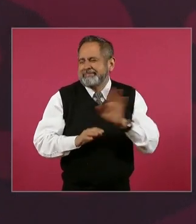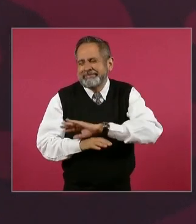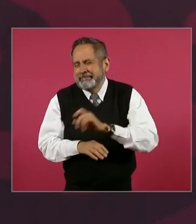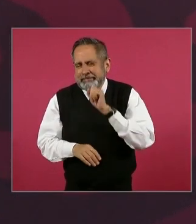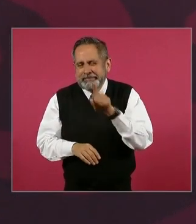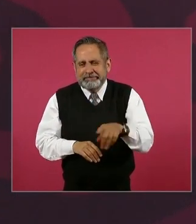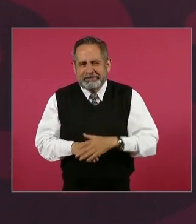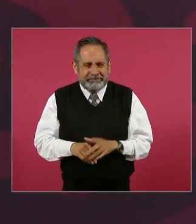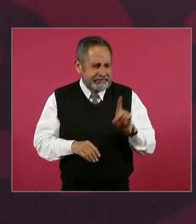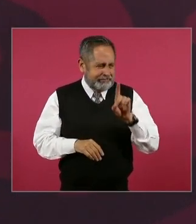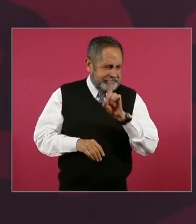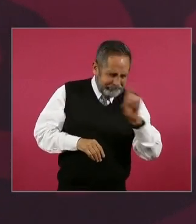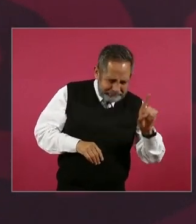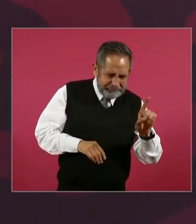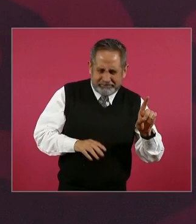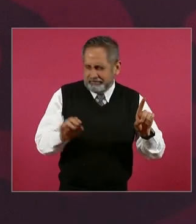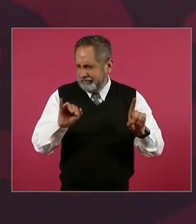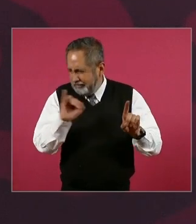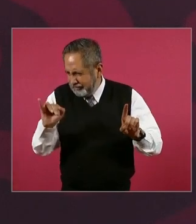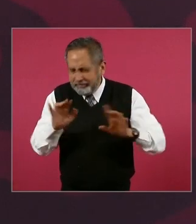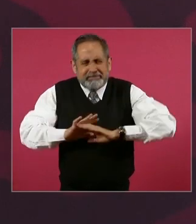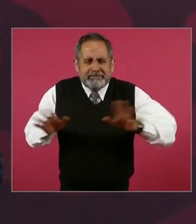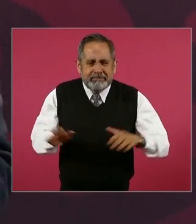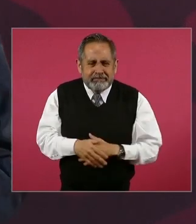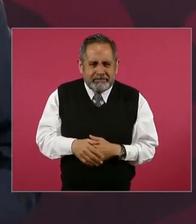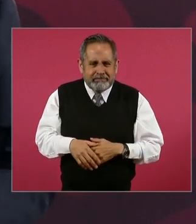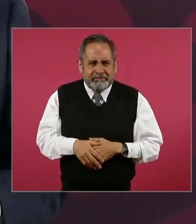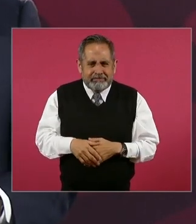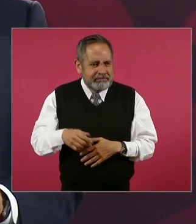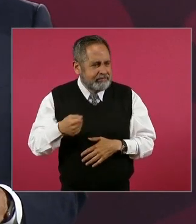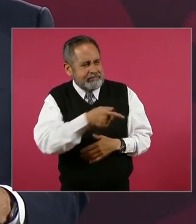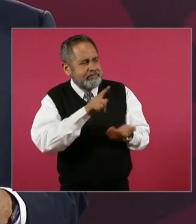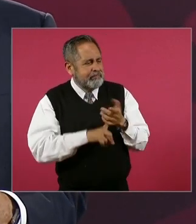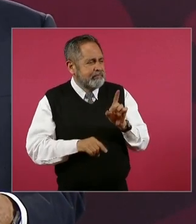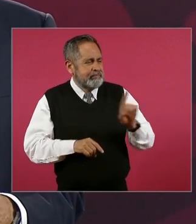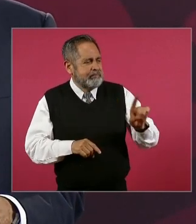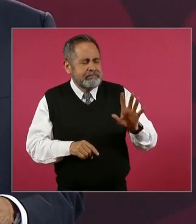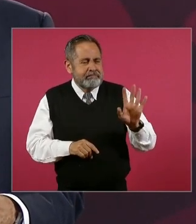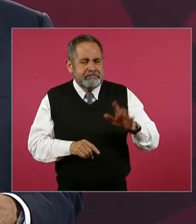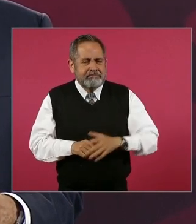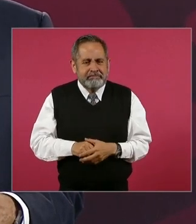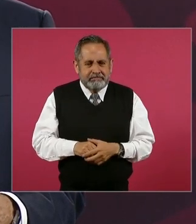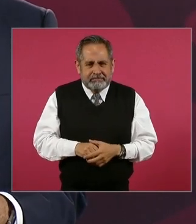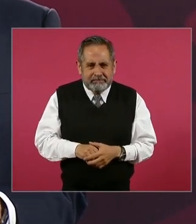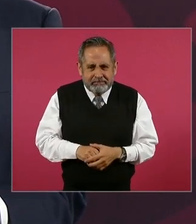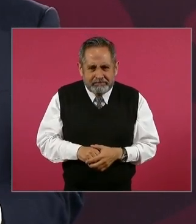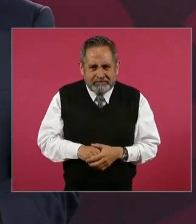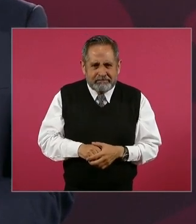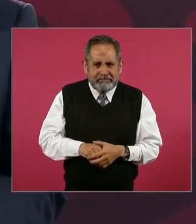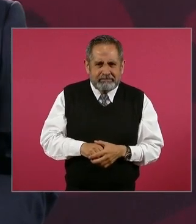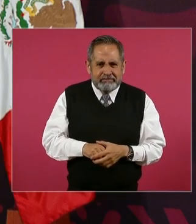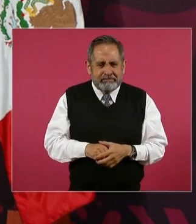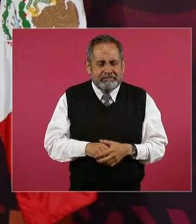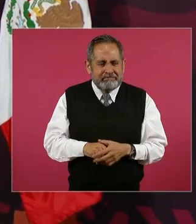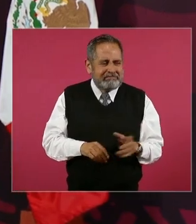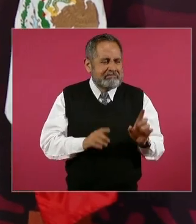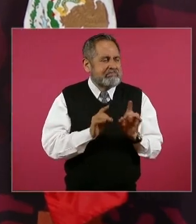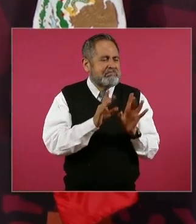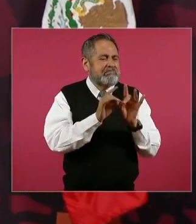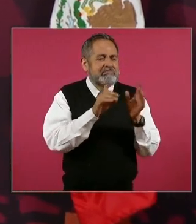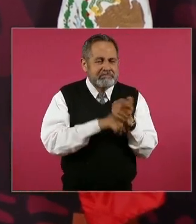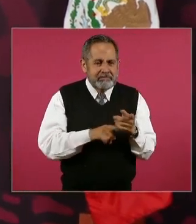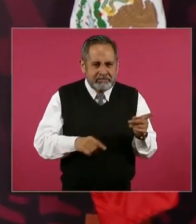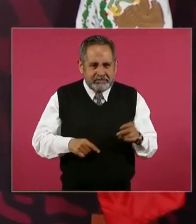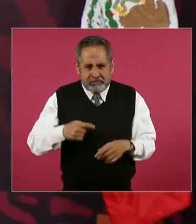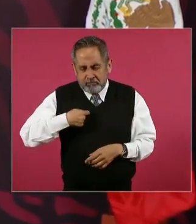es derecha y ni les llamo de derecha no fue casual